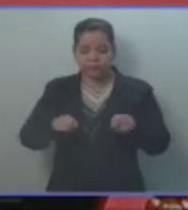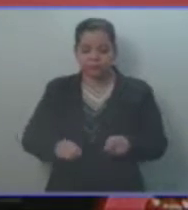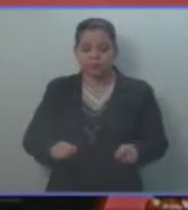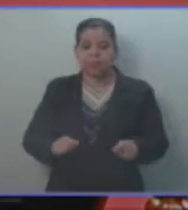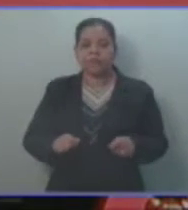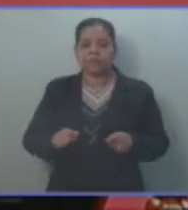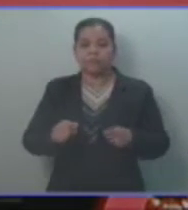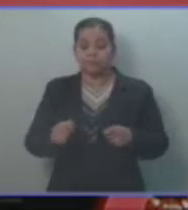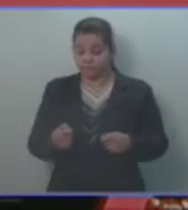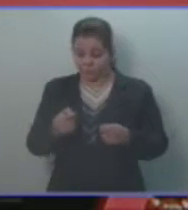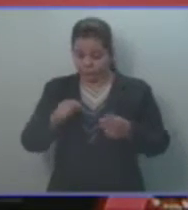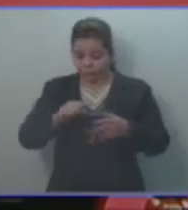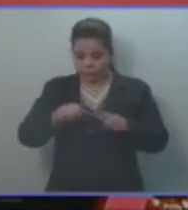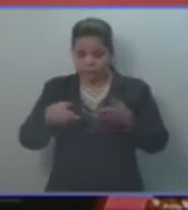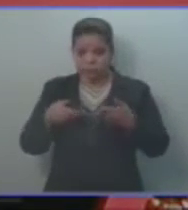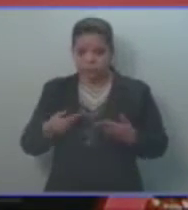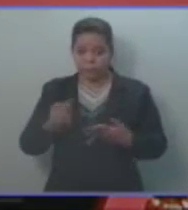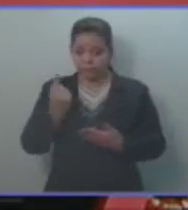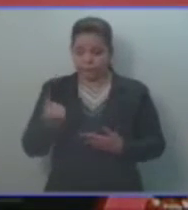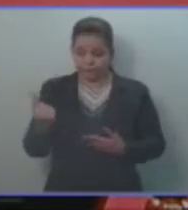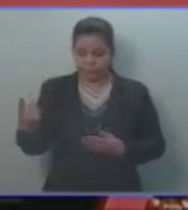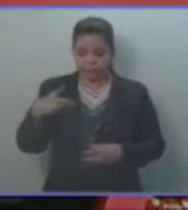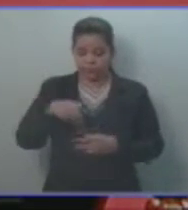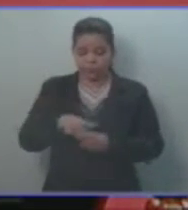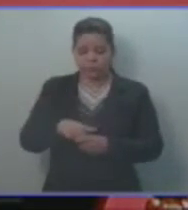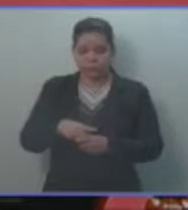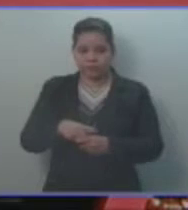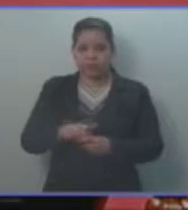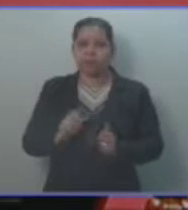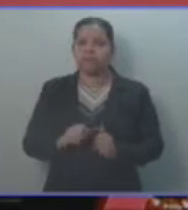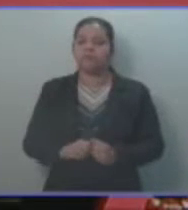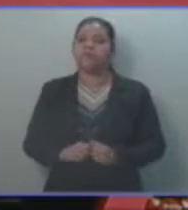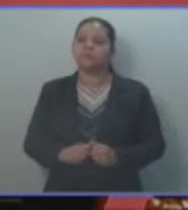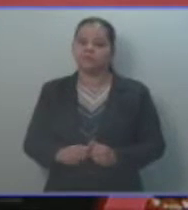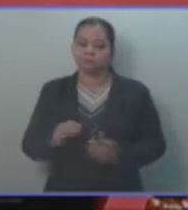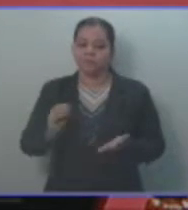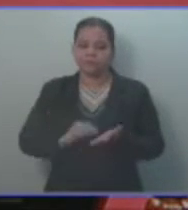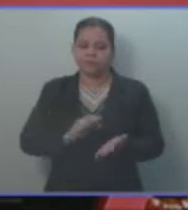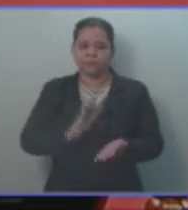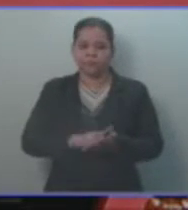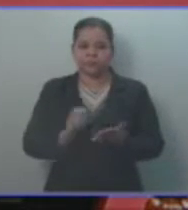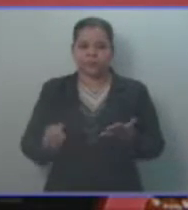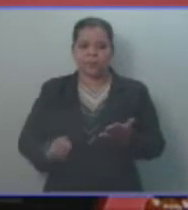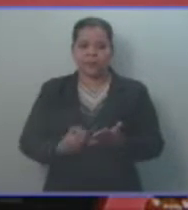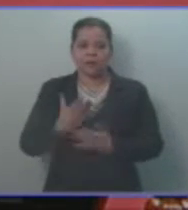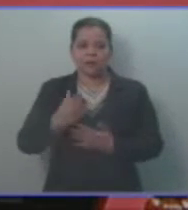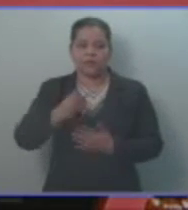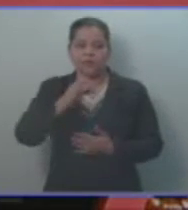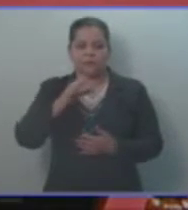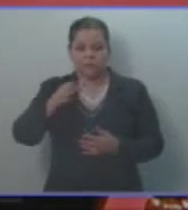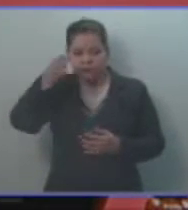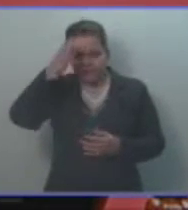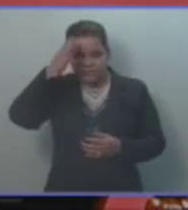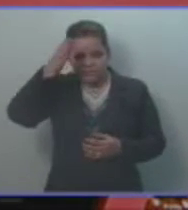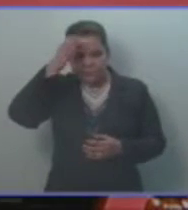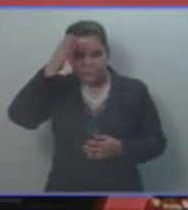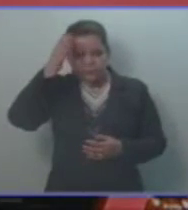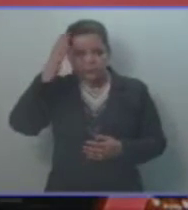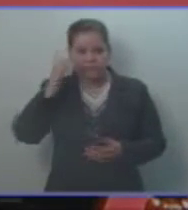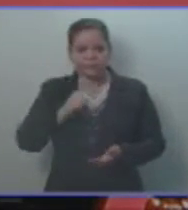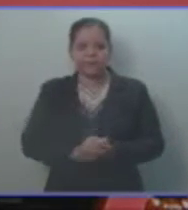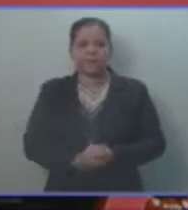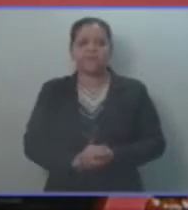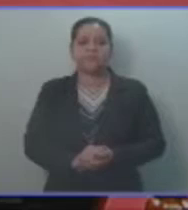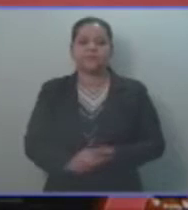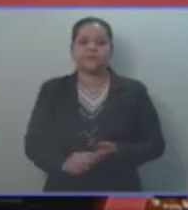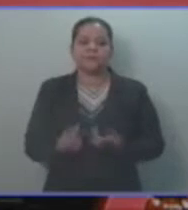con Discapacidad, en adelante, la Convención, establece un nuevo concepto sobre la discapacidad